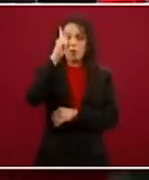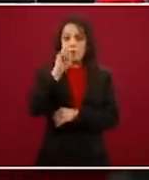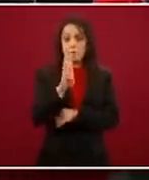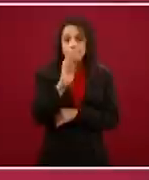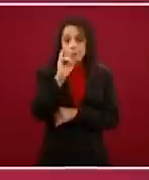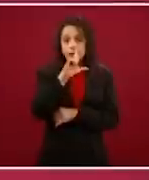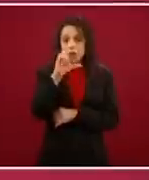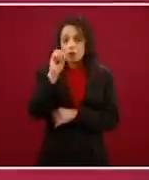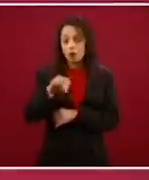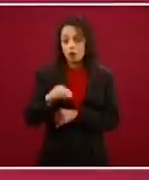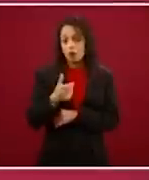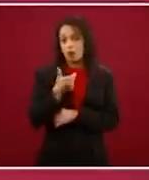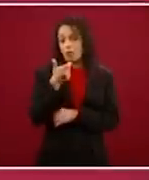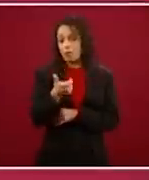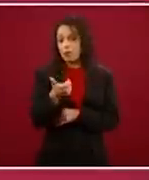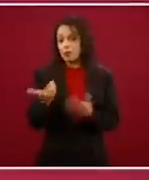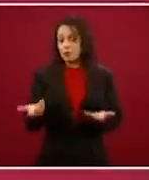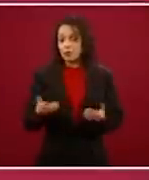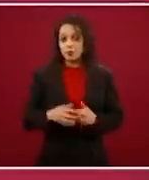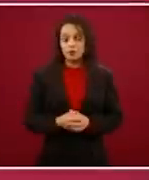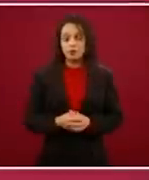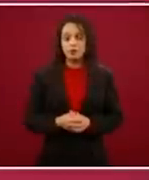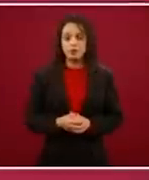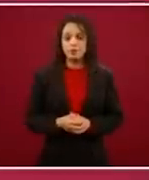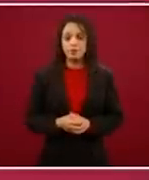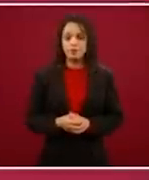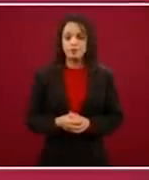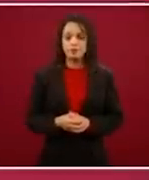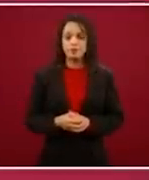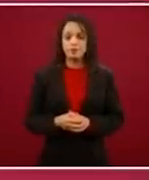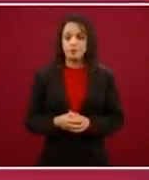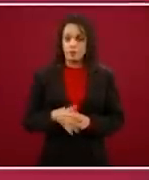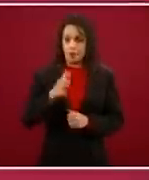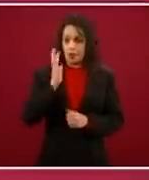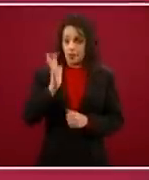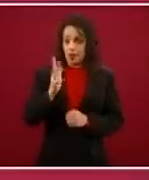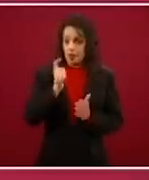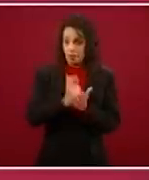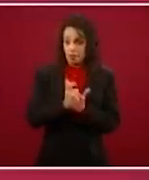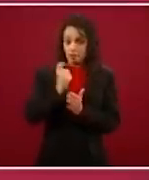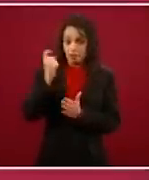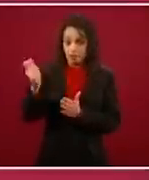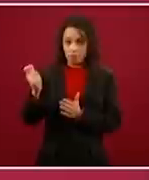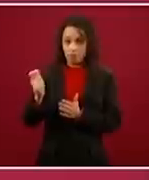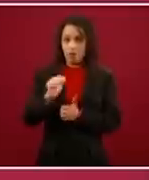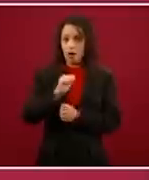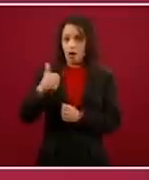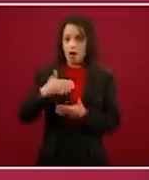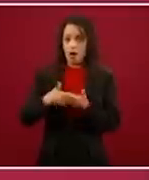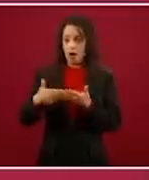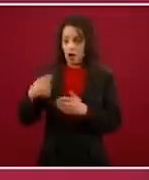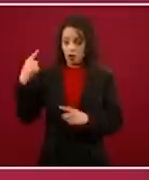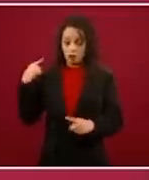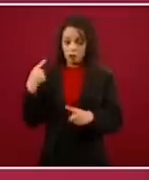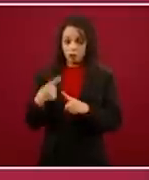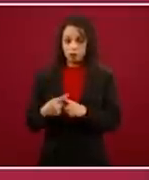1 billón de pesos y se ha pagado desde entonces